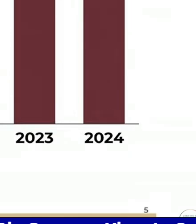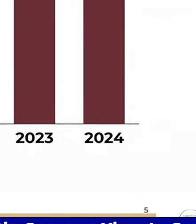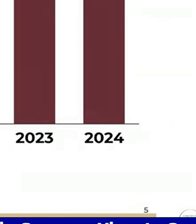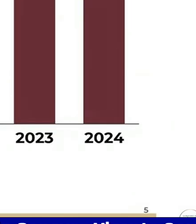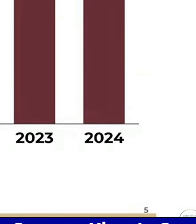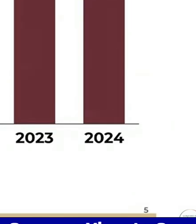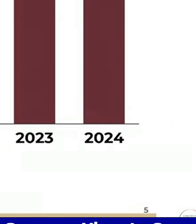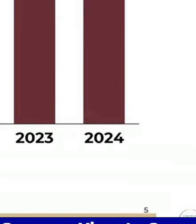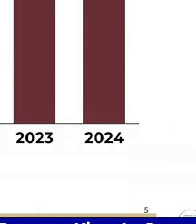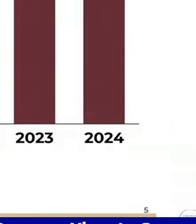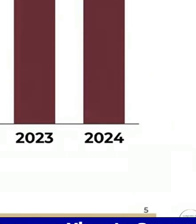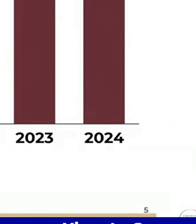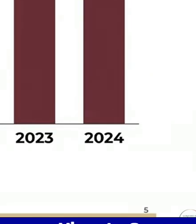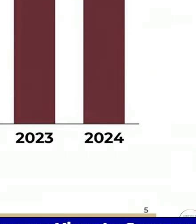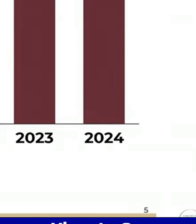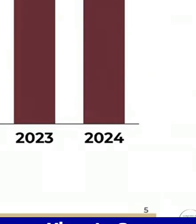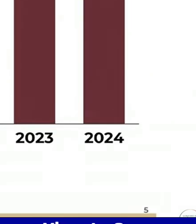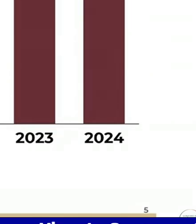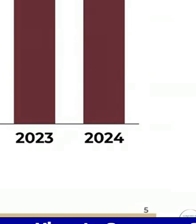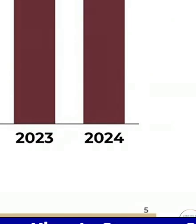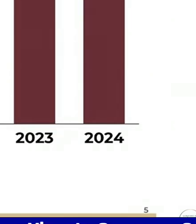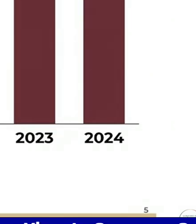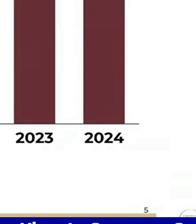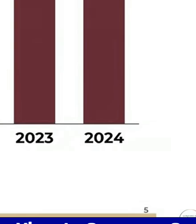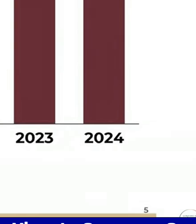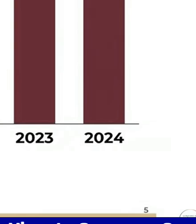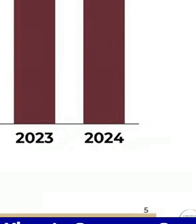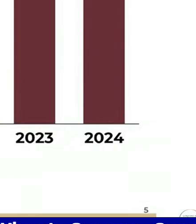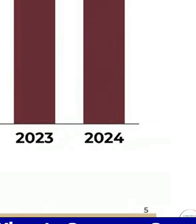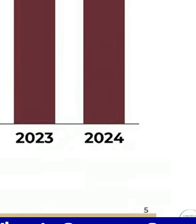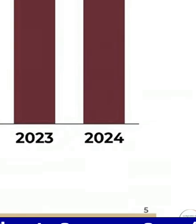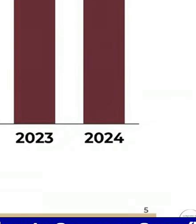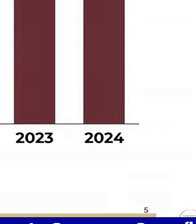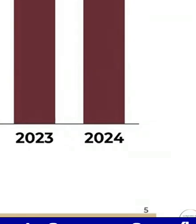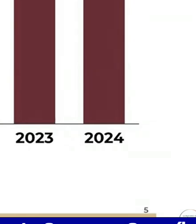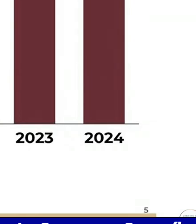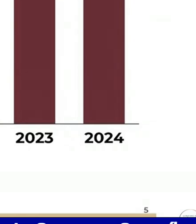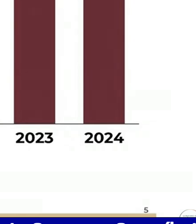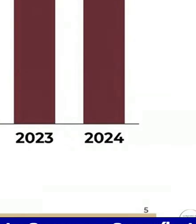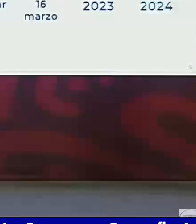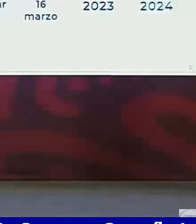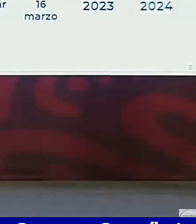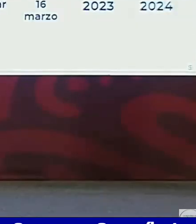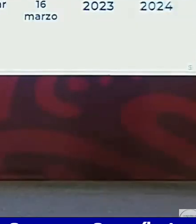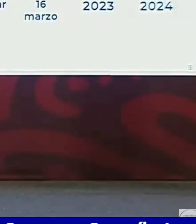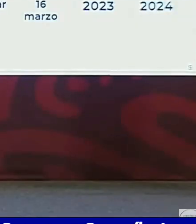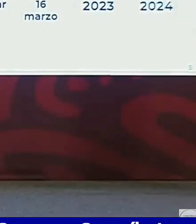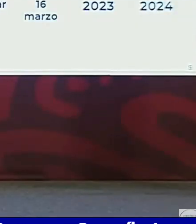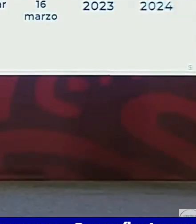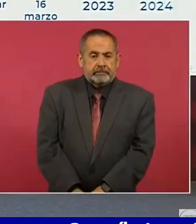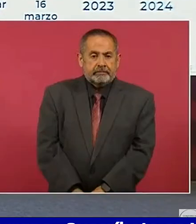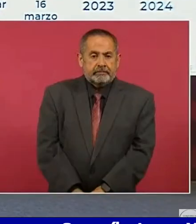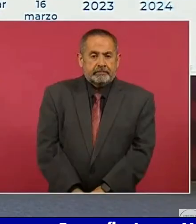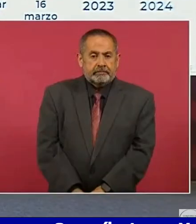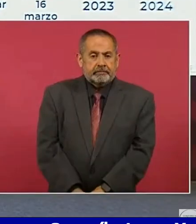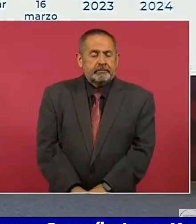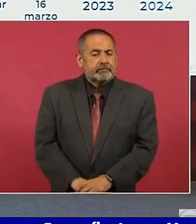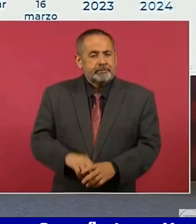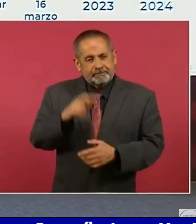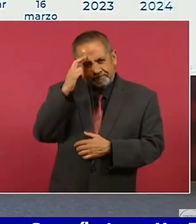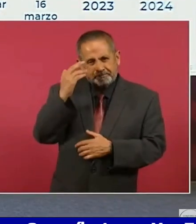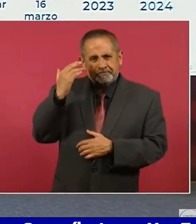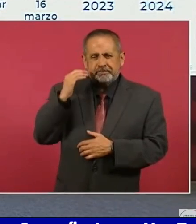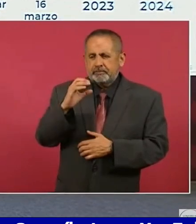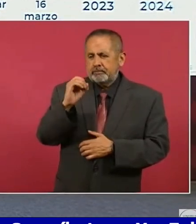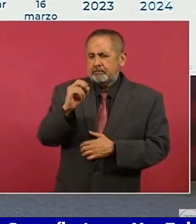el 2020 hubo un acuerdo de la OPEP de disminuir 100 mil barriles de petróleo